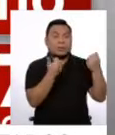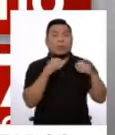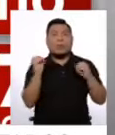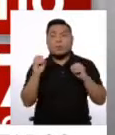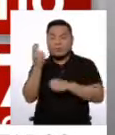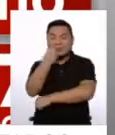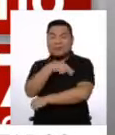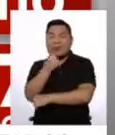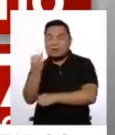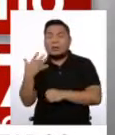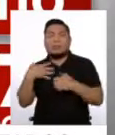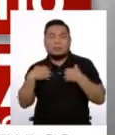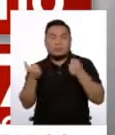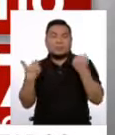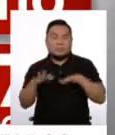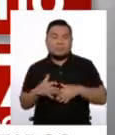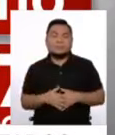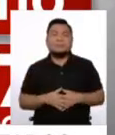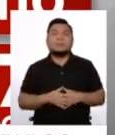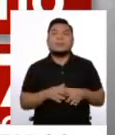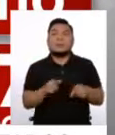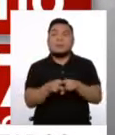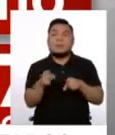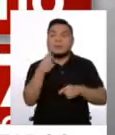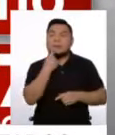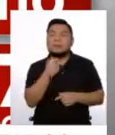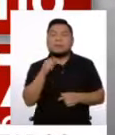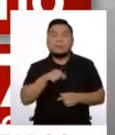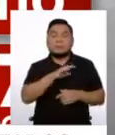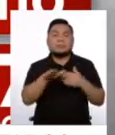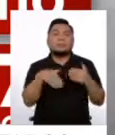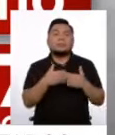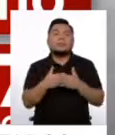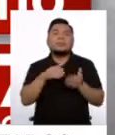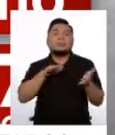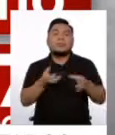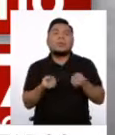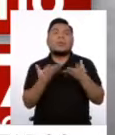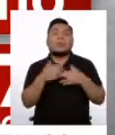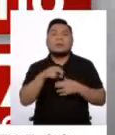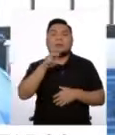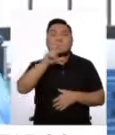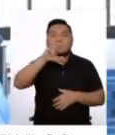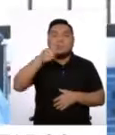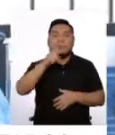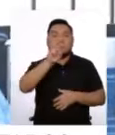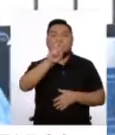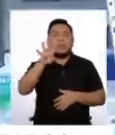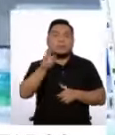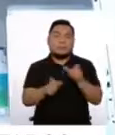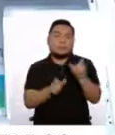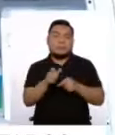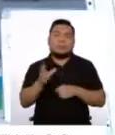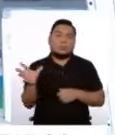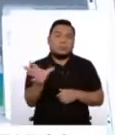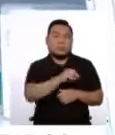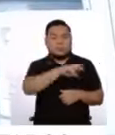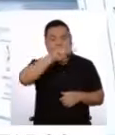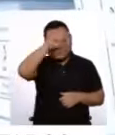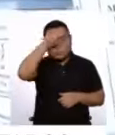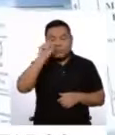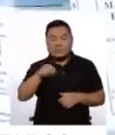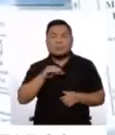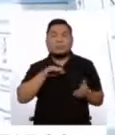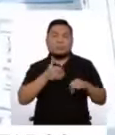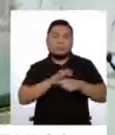o fueron dados de alta. Asimismo, confirma el deceso de 3.024 personas en todo el país a